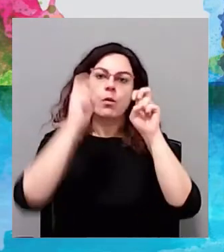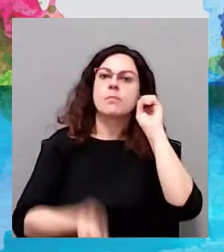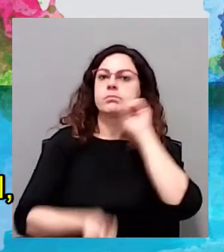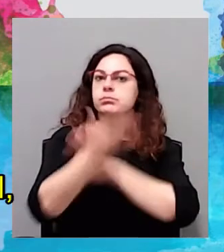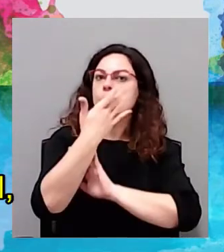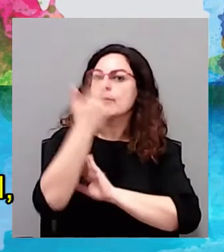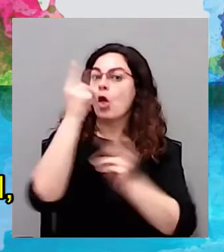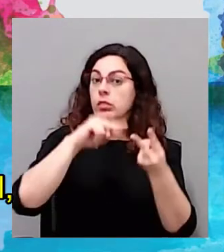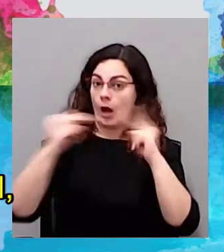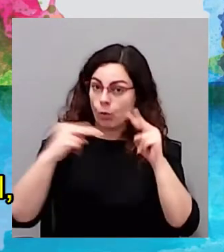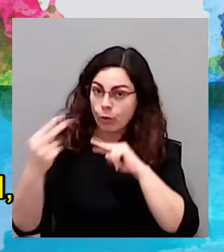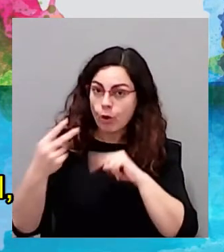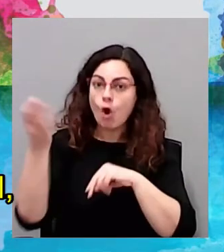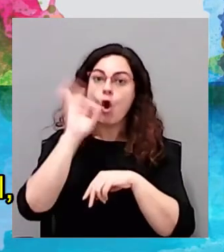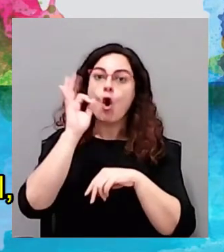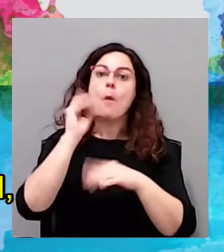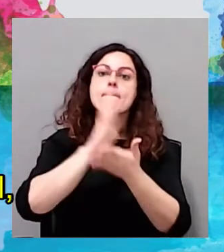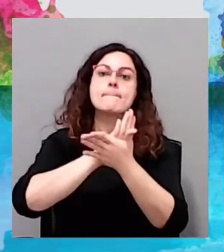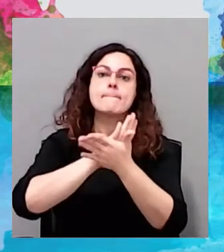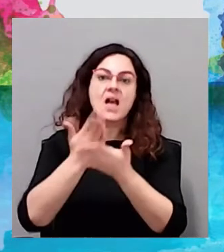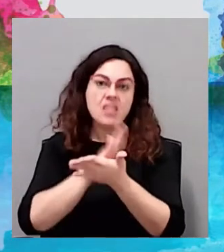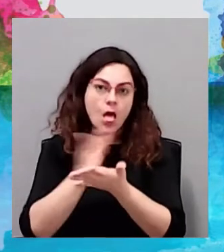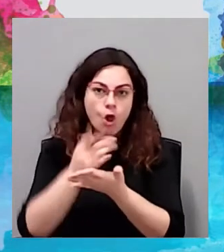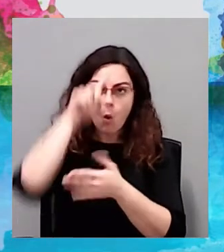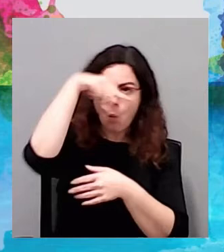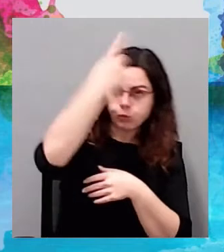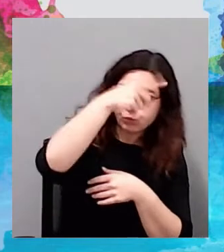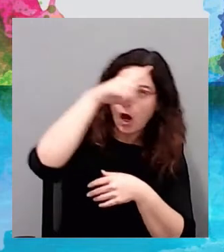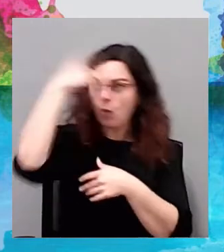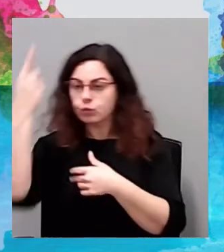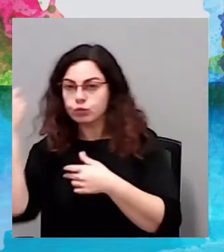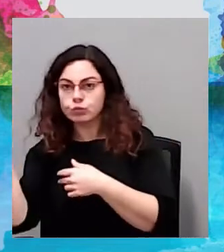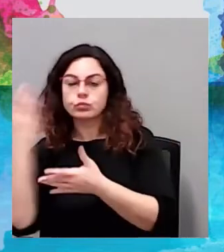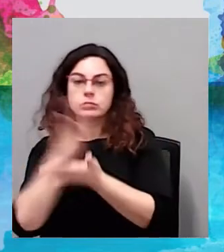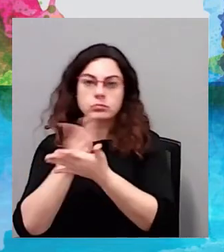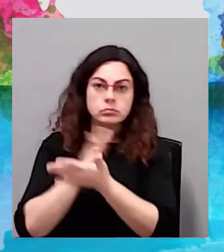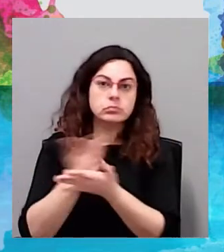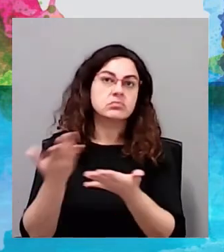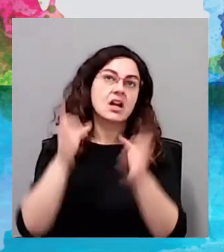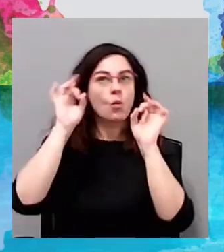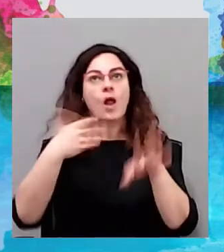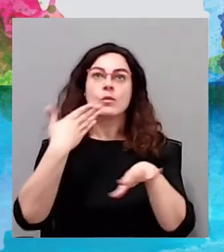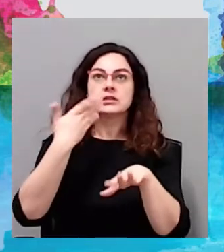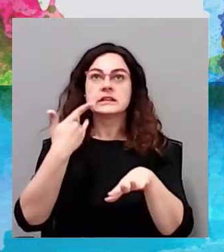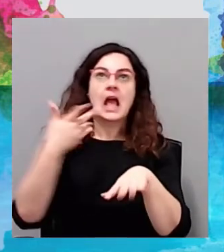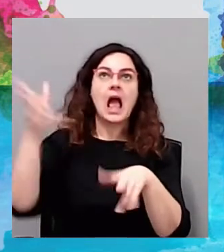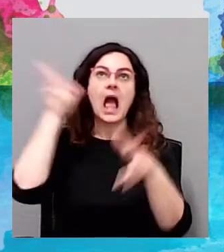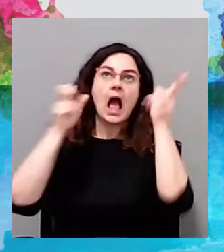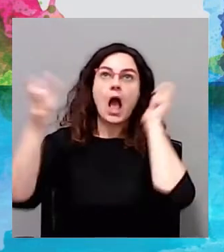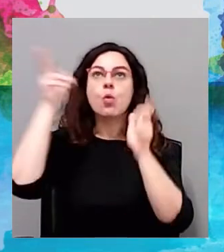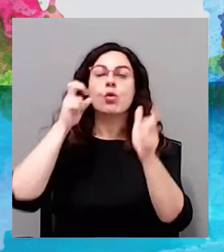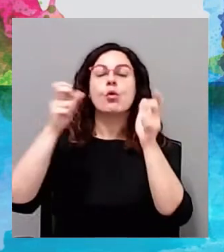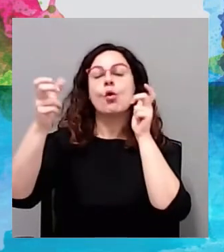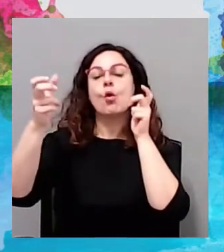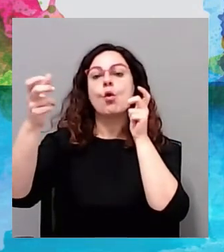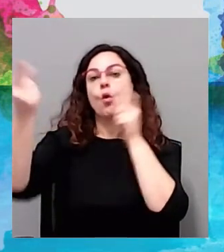traducción, pero puede ser también de mediación intercultural, como podemos considerar la audiodescripción. Es muy importante tener directrices para